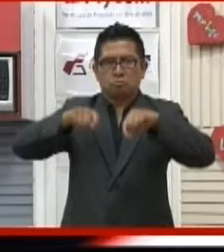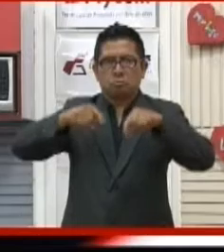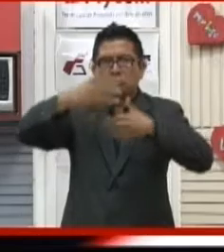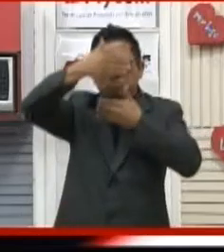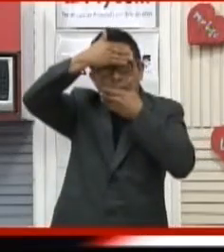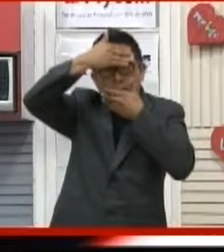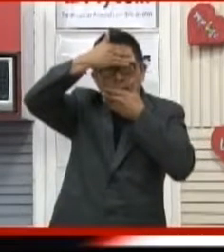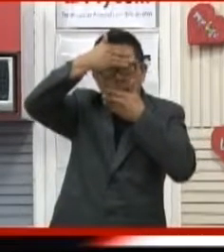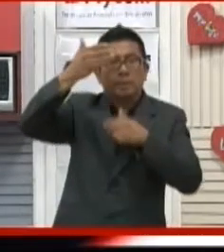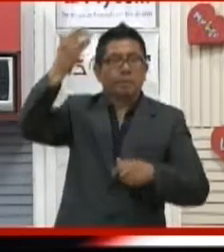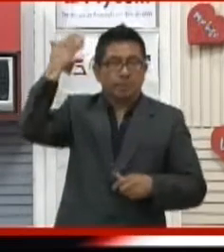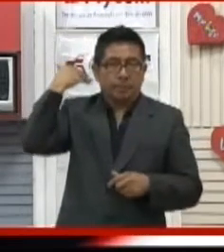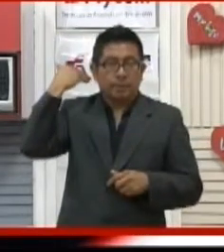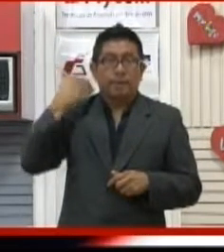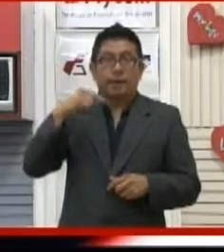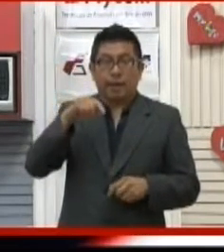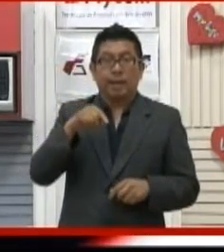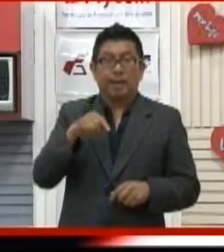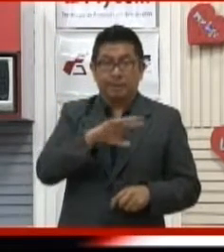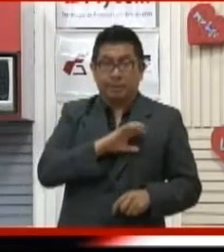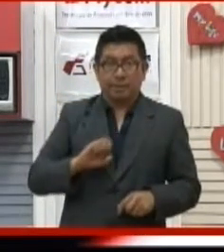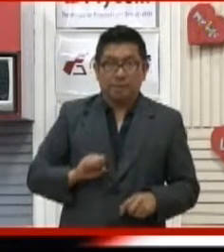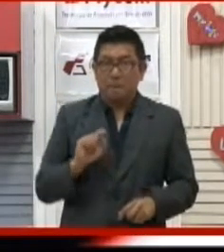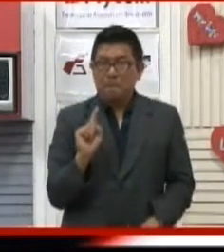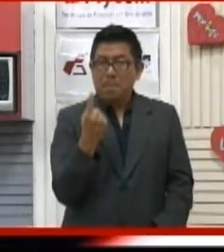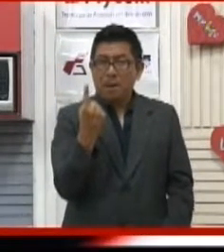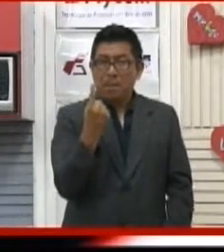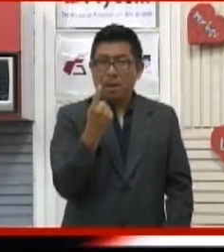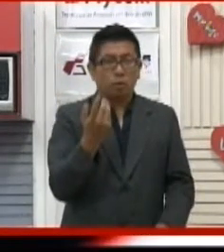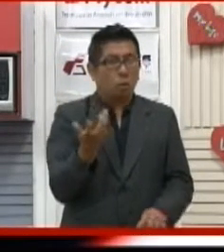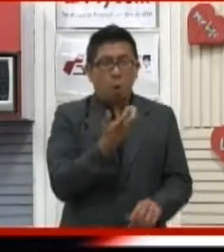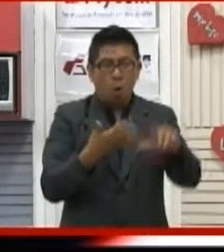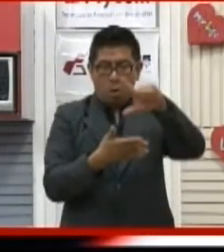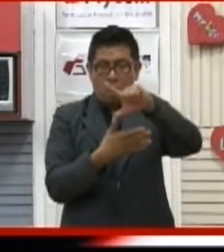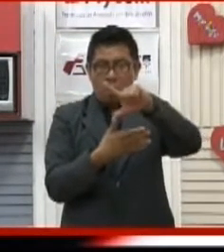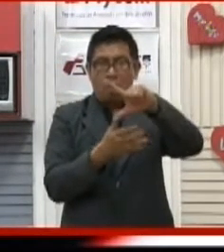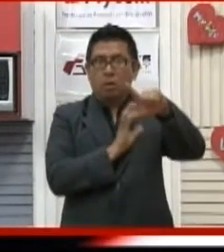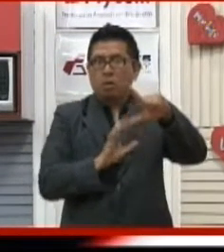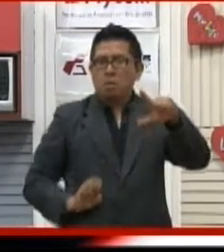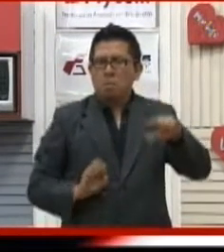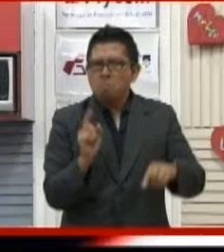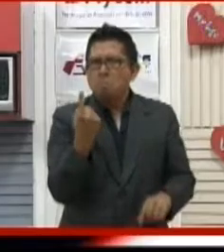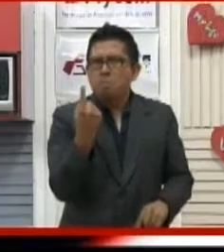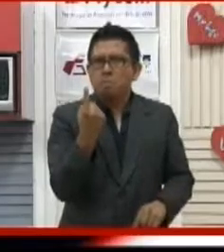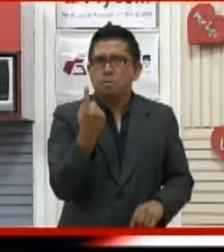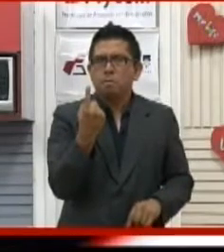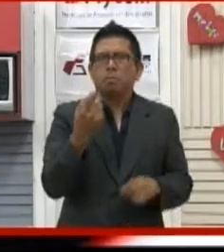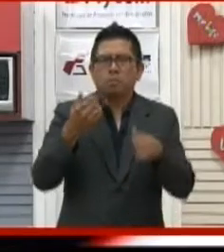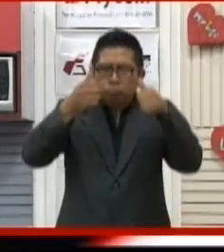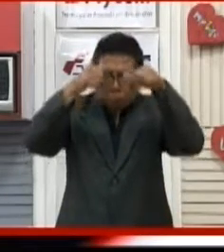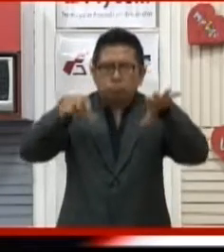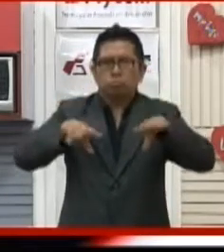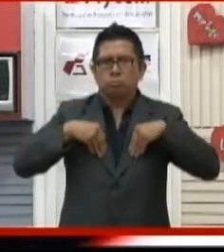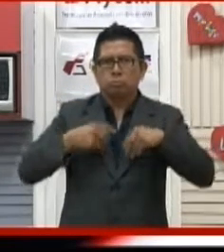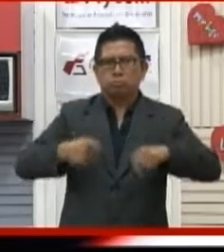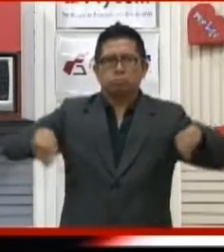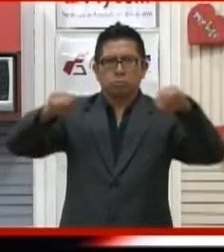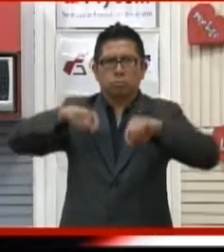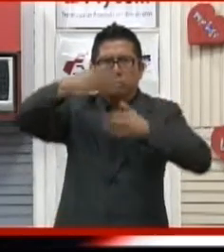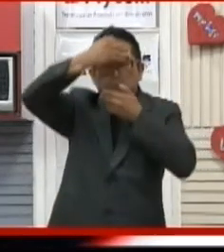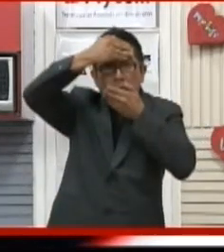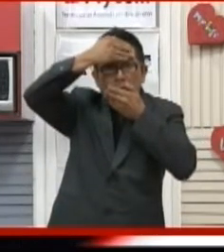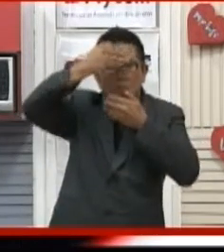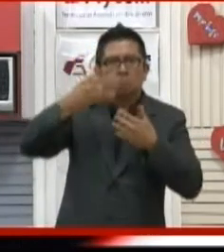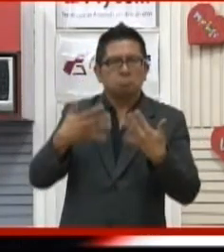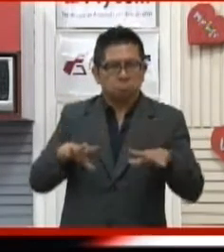en esta oportunidad, el país fue el primer país en Latinoamérica de haber aprobado este tratado, haberlo